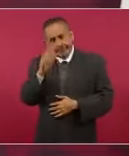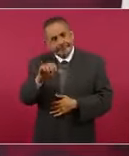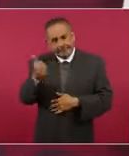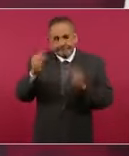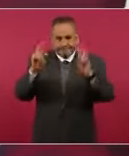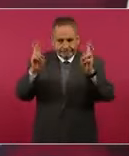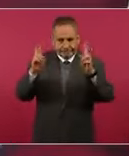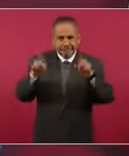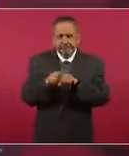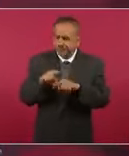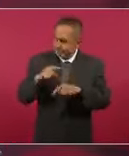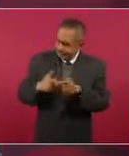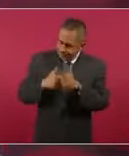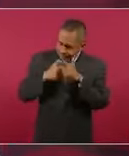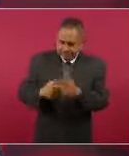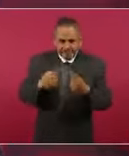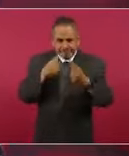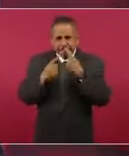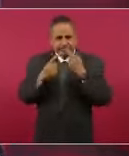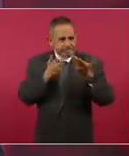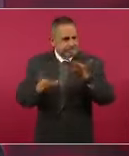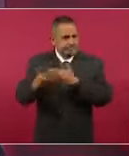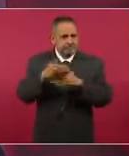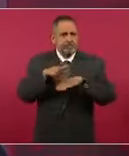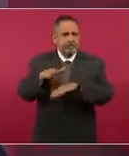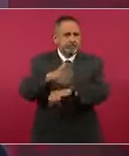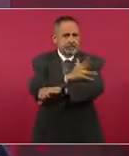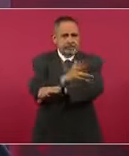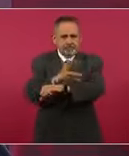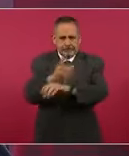que vamos a seguir tratando aquí,